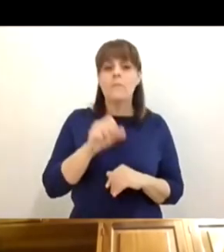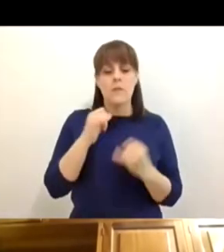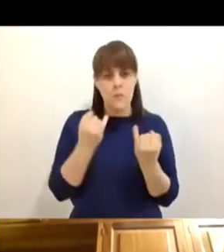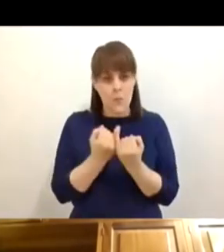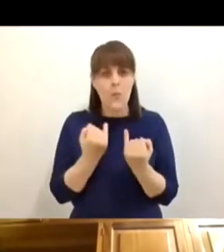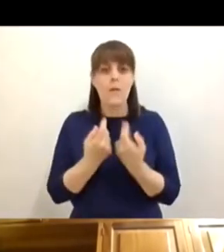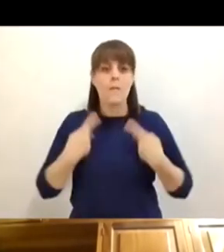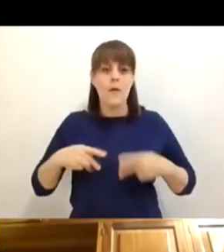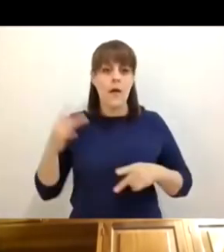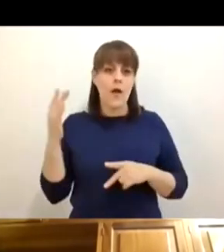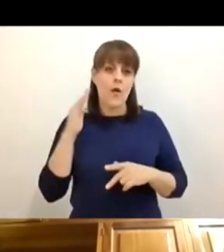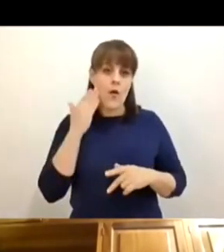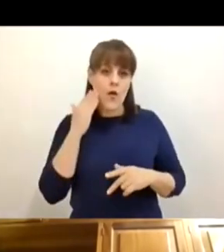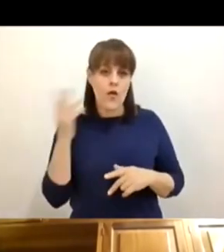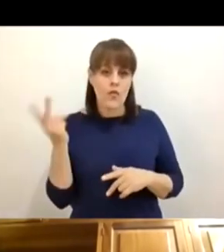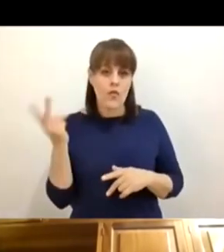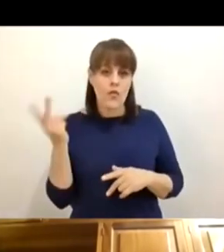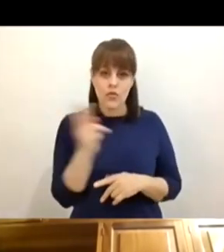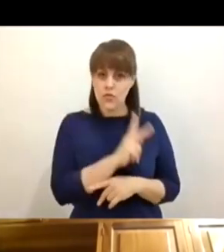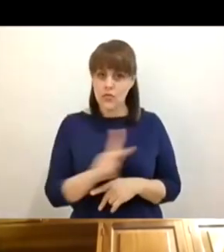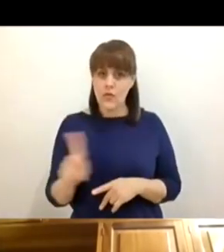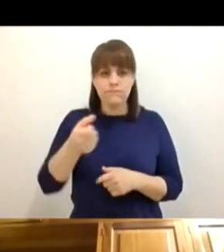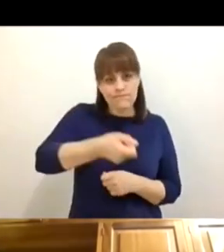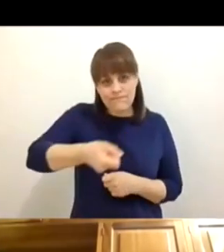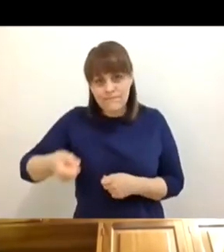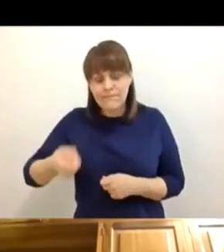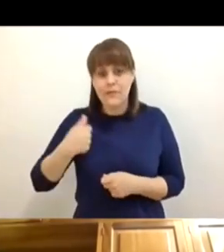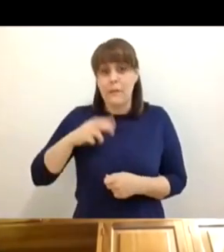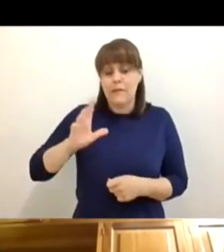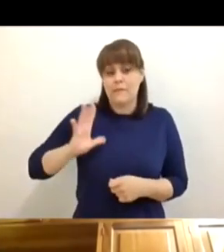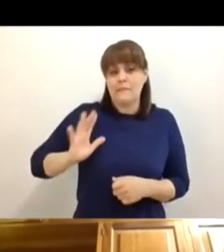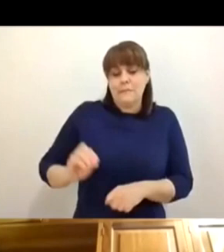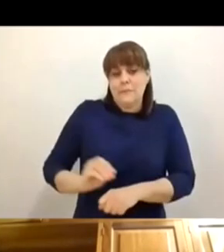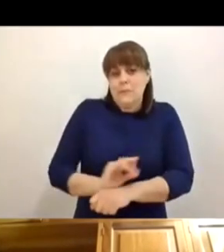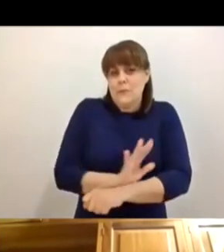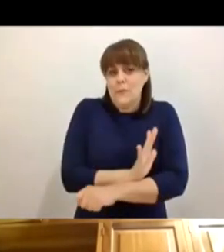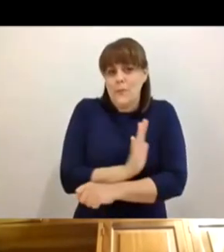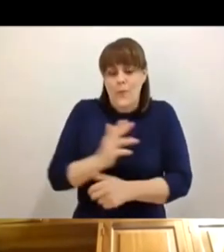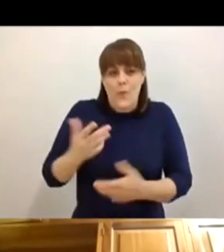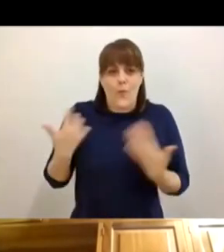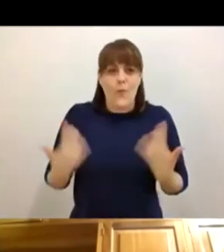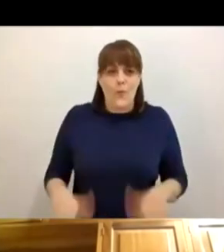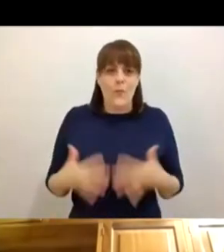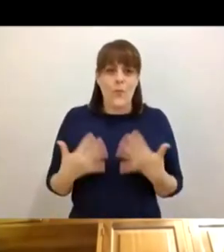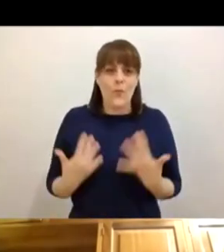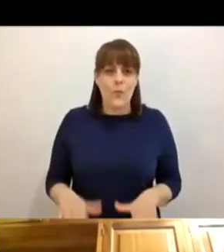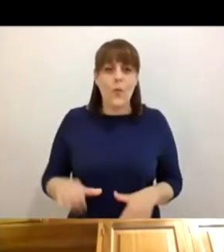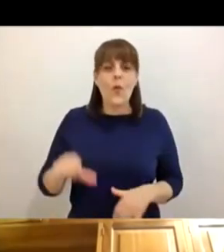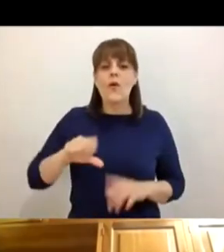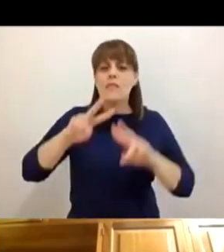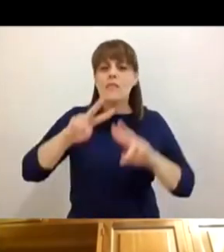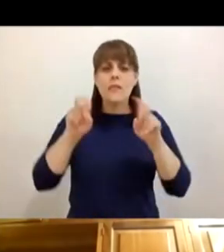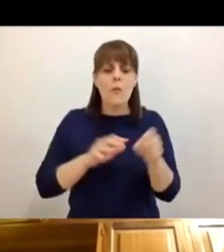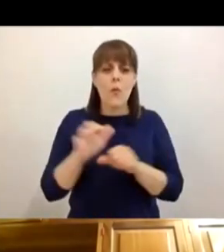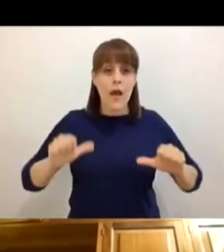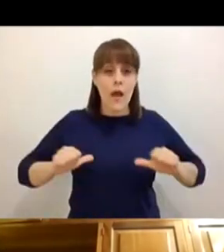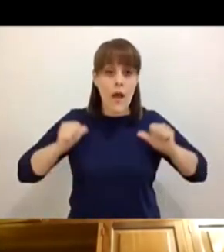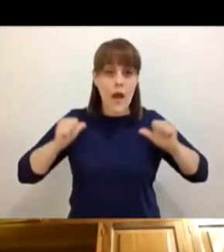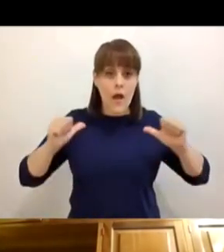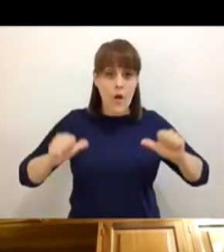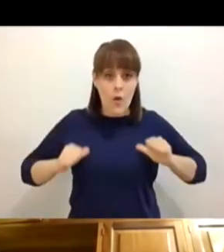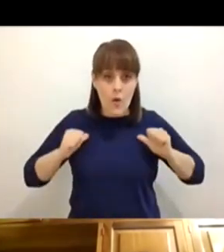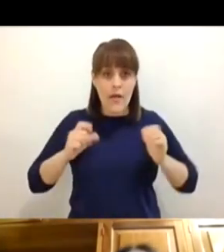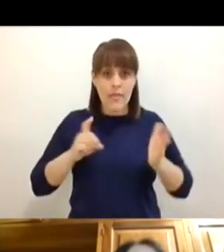Live. La verdad es que estoy emocionada, estoy honrada de acompañar este ciclo y el tema de hoy es adolescentes,